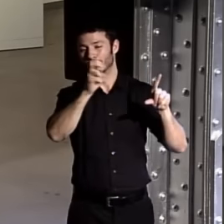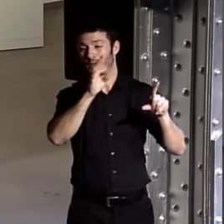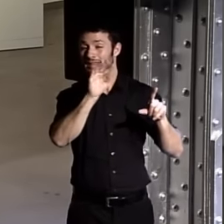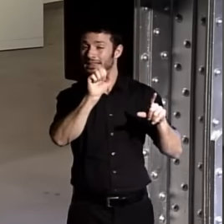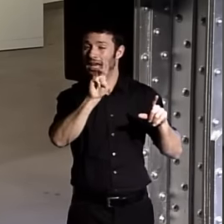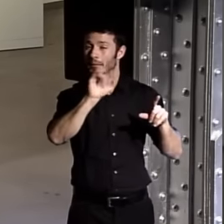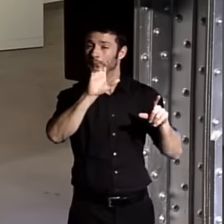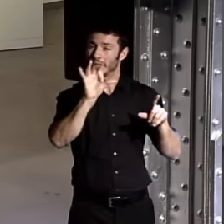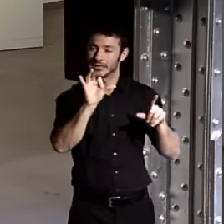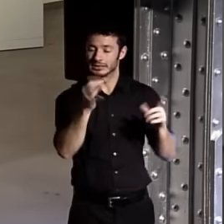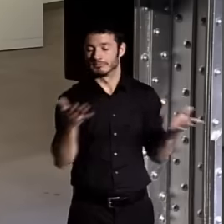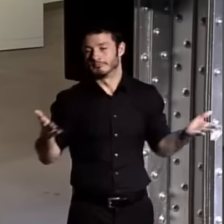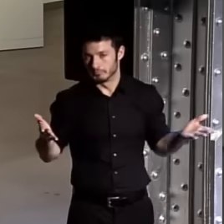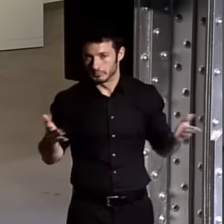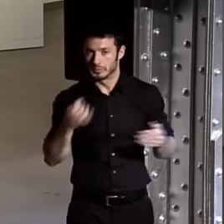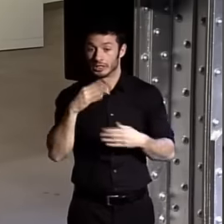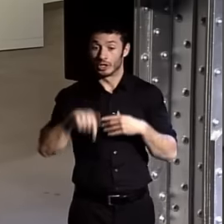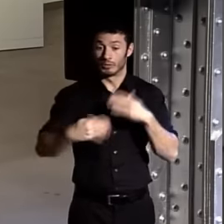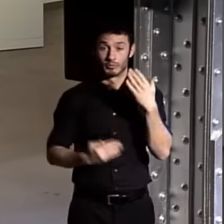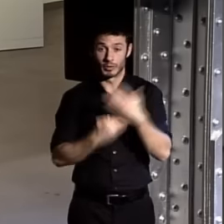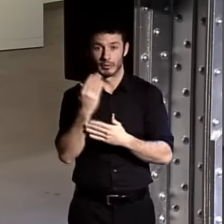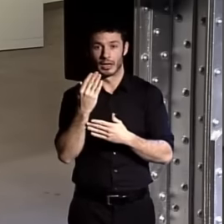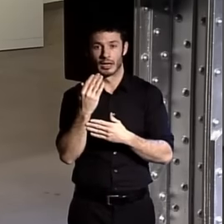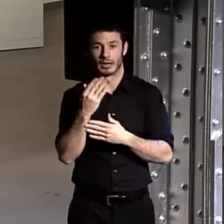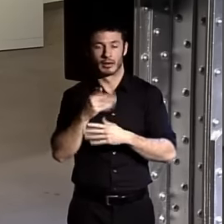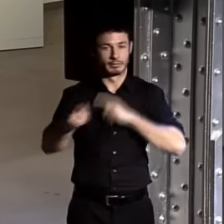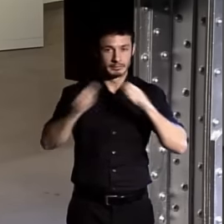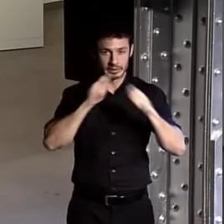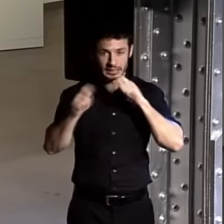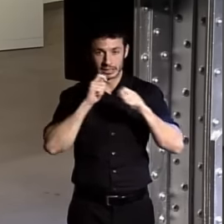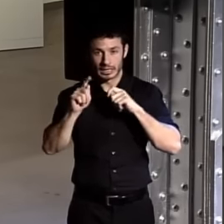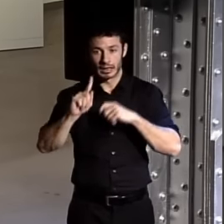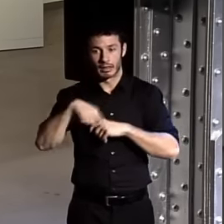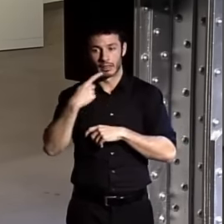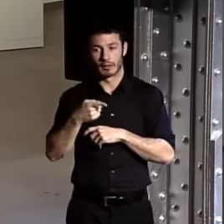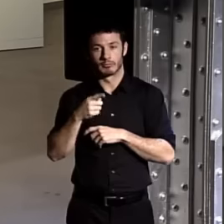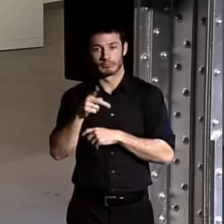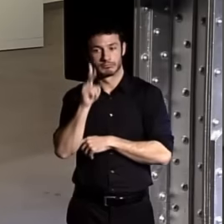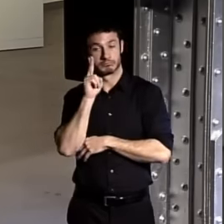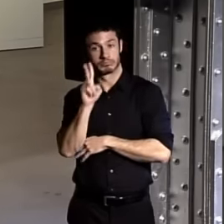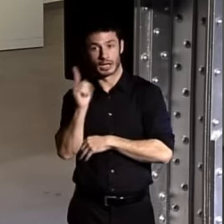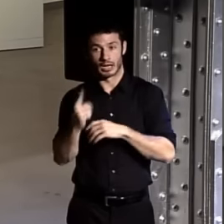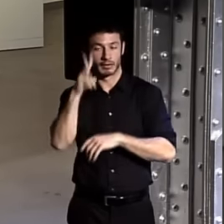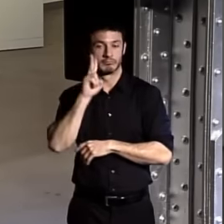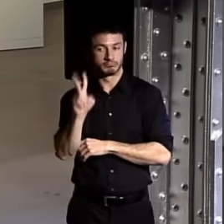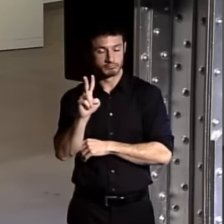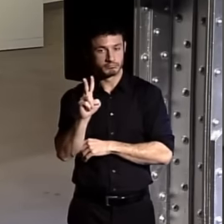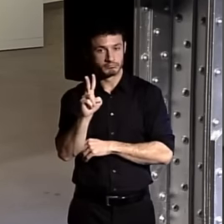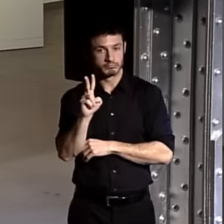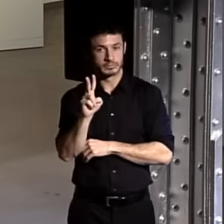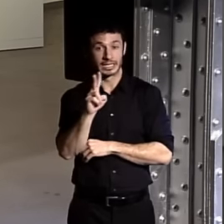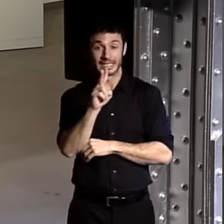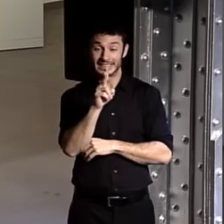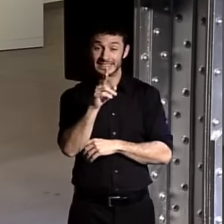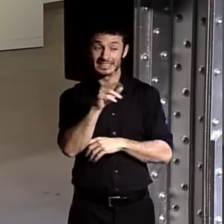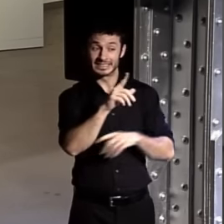bueno esta mañana después de la presentación la rueda de prensa he tenido oportunidad de ver Los Originales arriba como me habíais comentado y el tapi